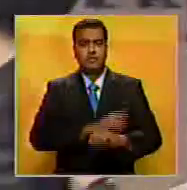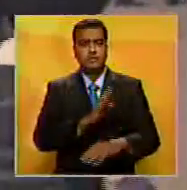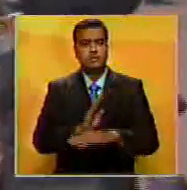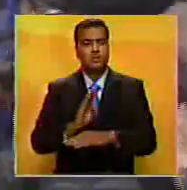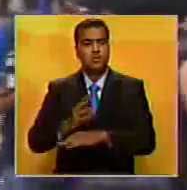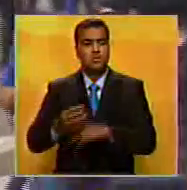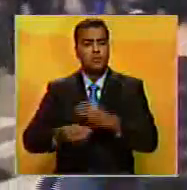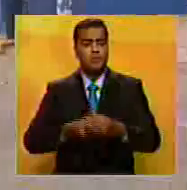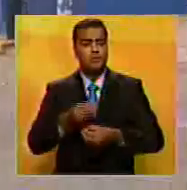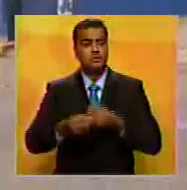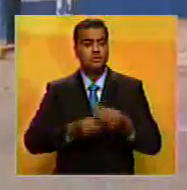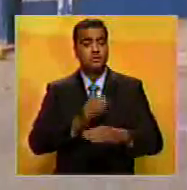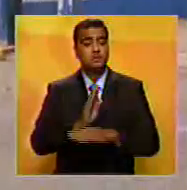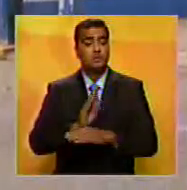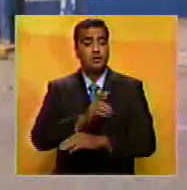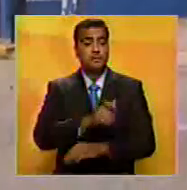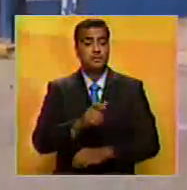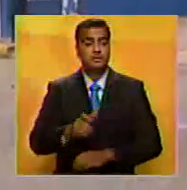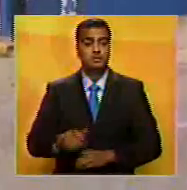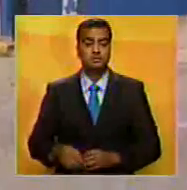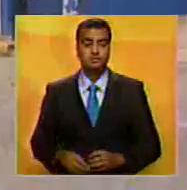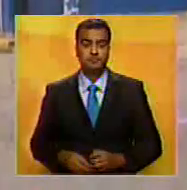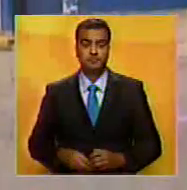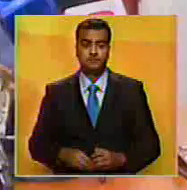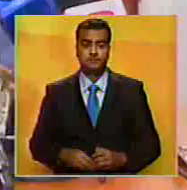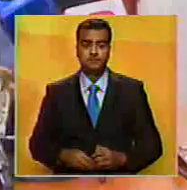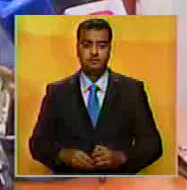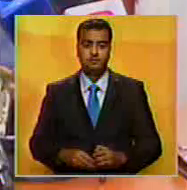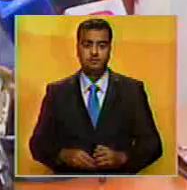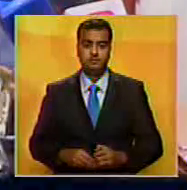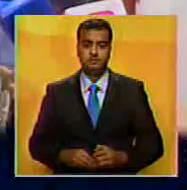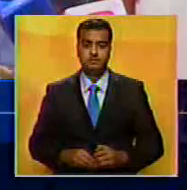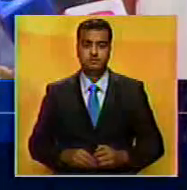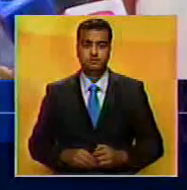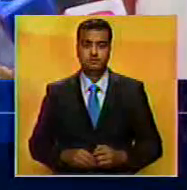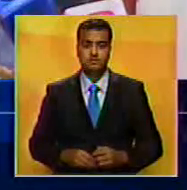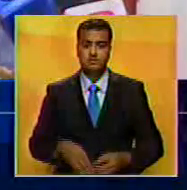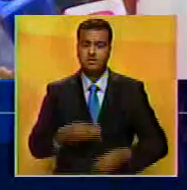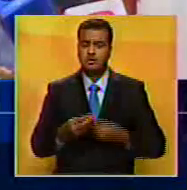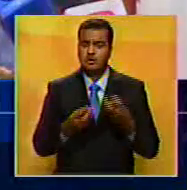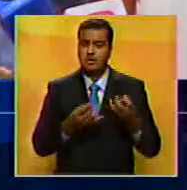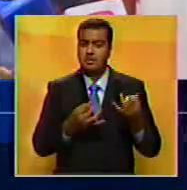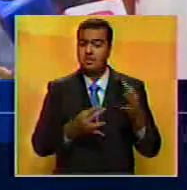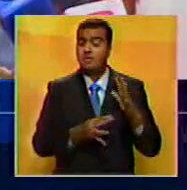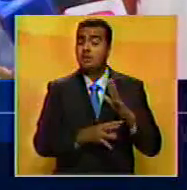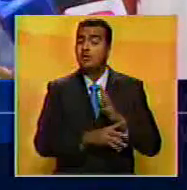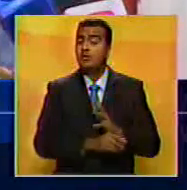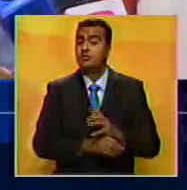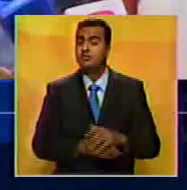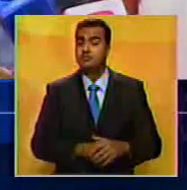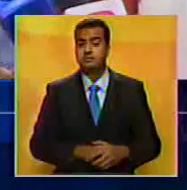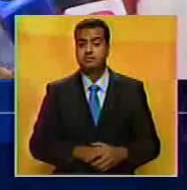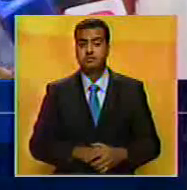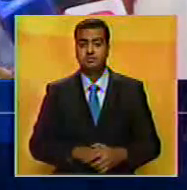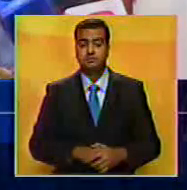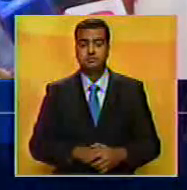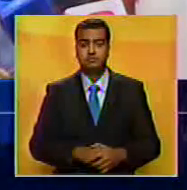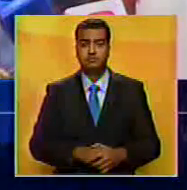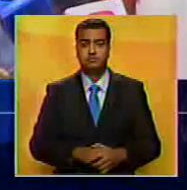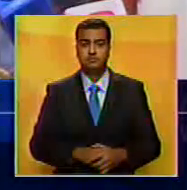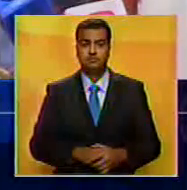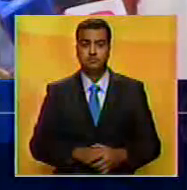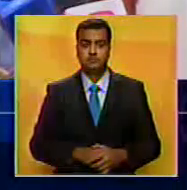una operación de seguridad ciudadana. Se registraron cantidades de robos que